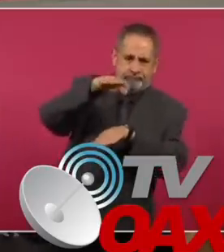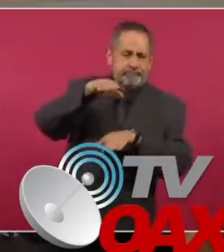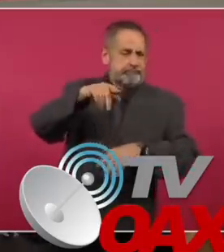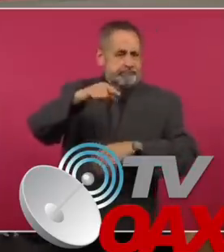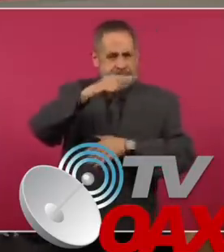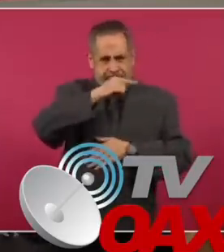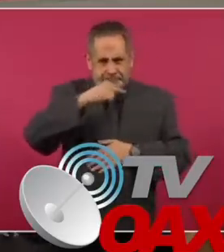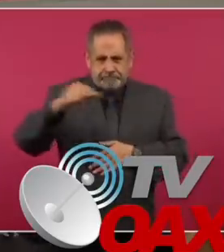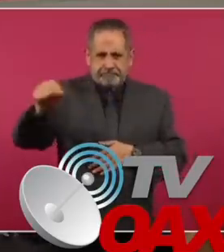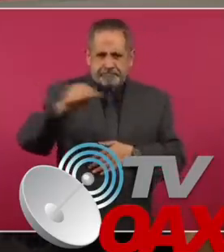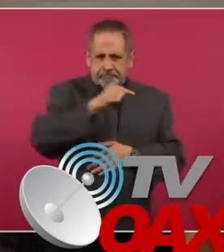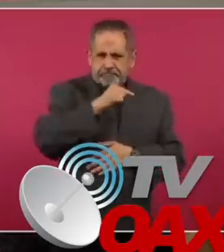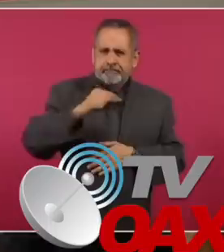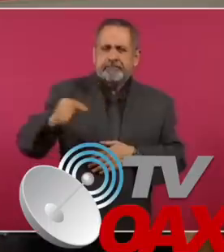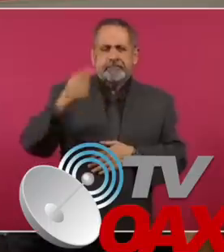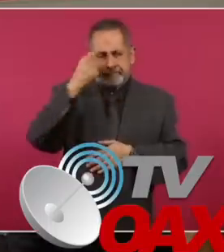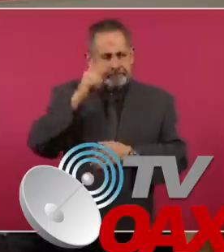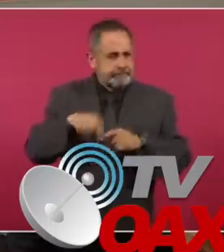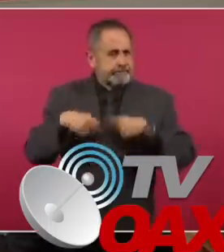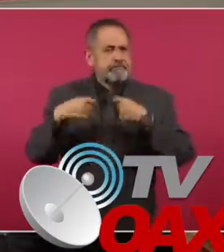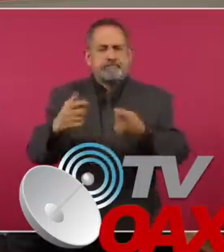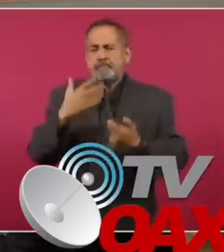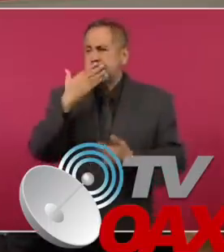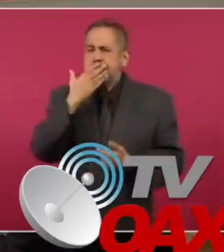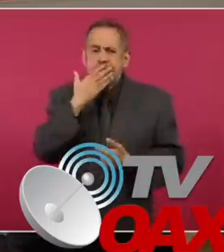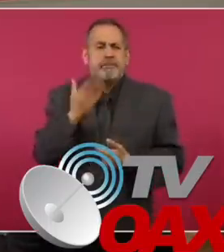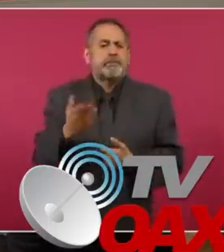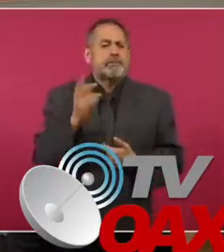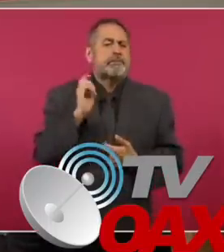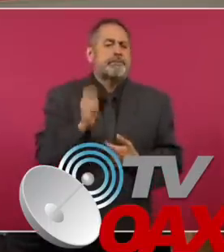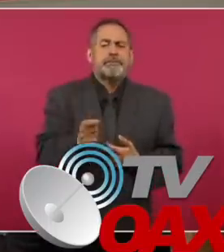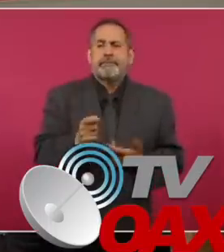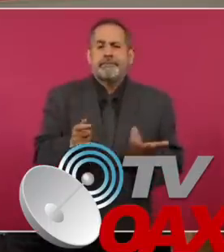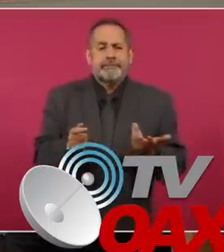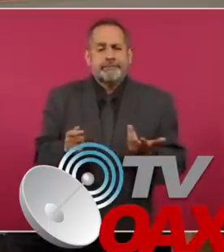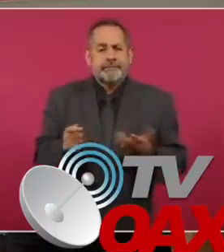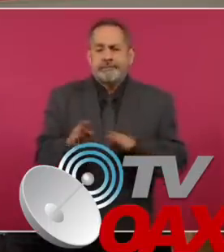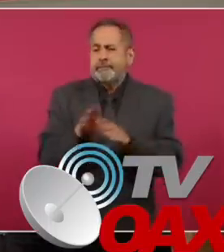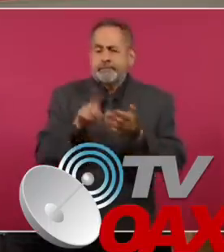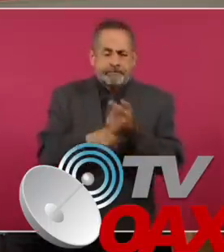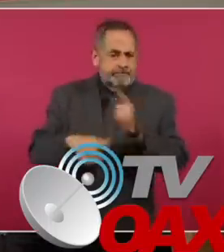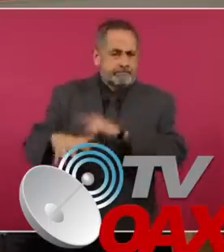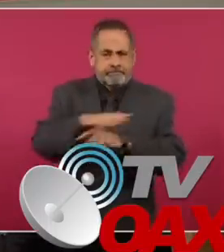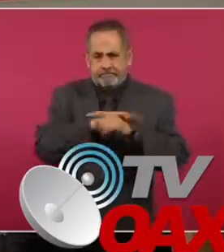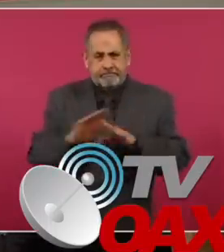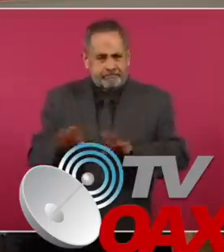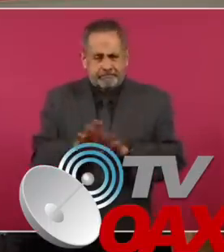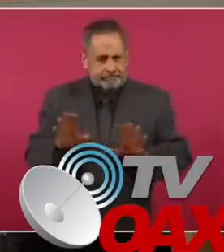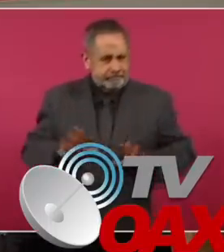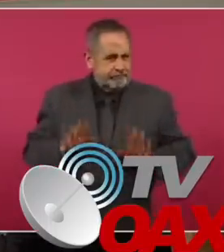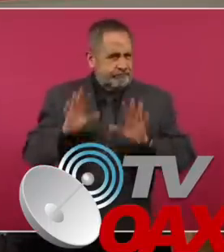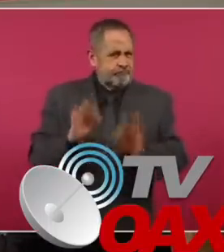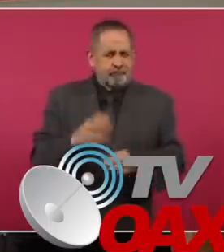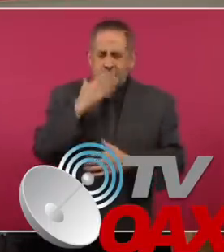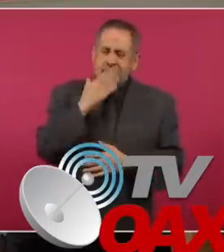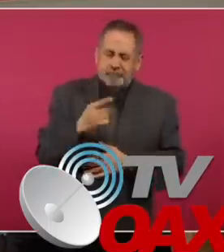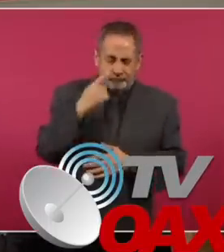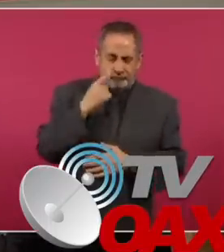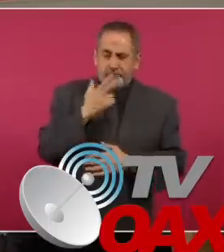5 para garantizar el buen entorno y el contexto medioambiental